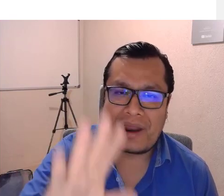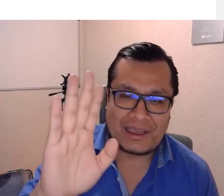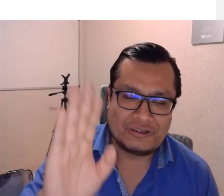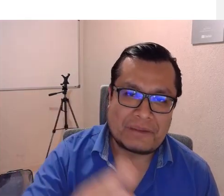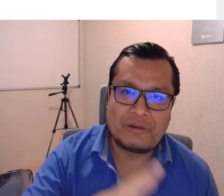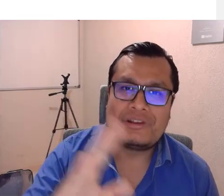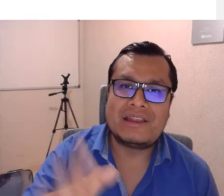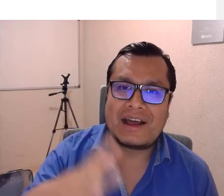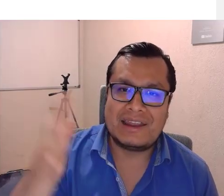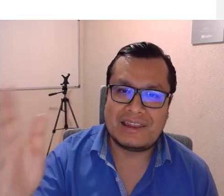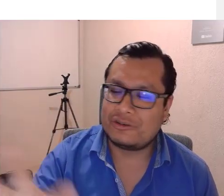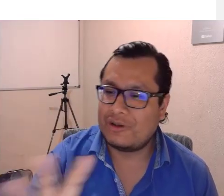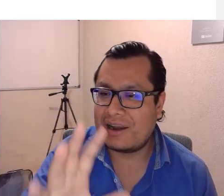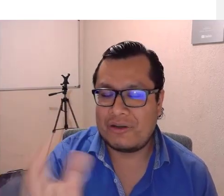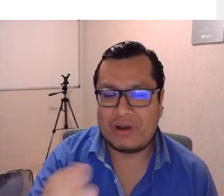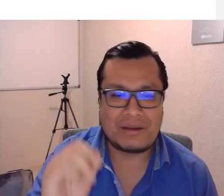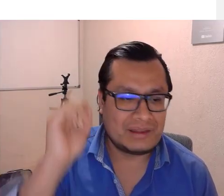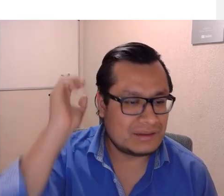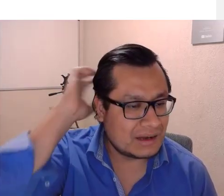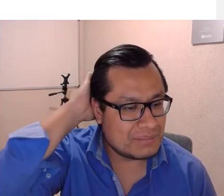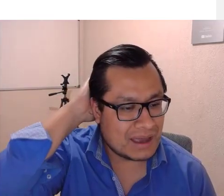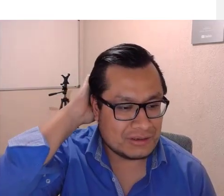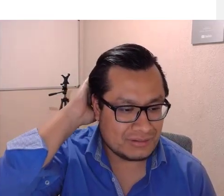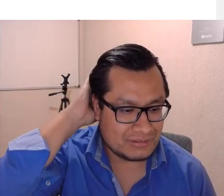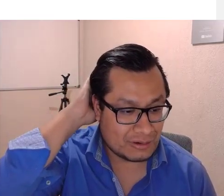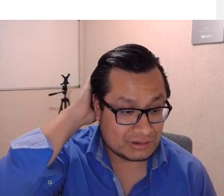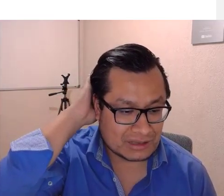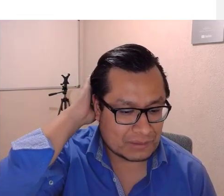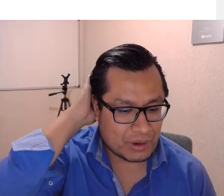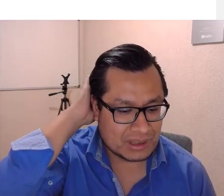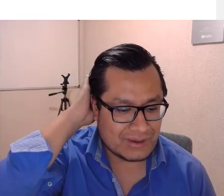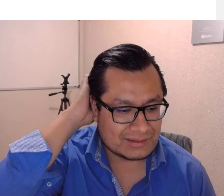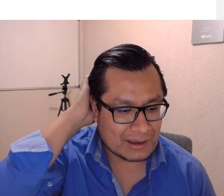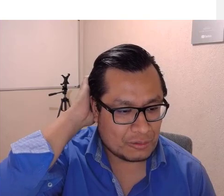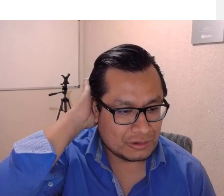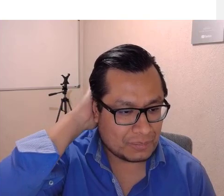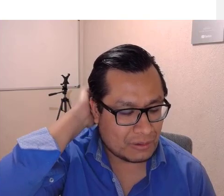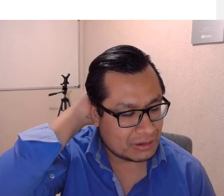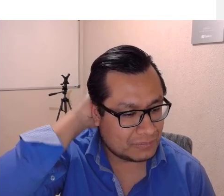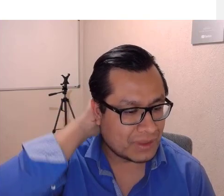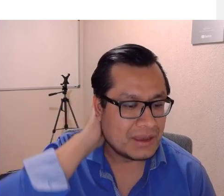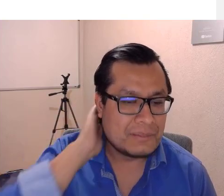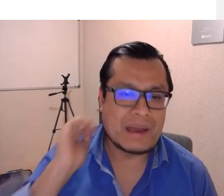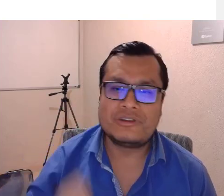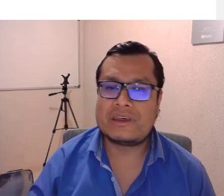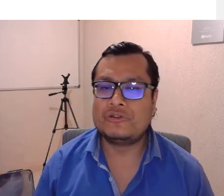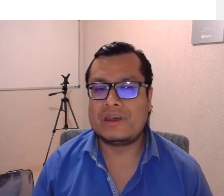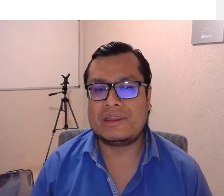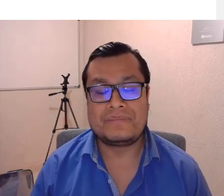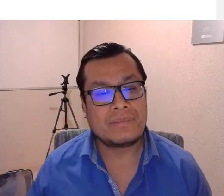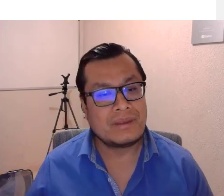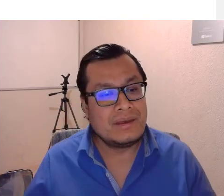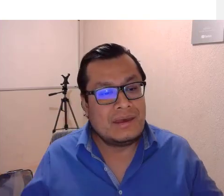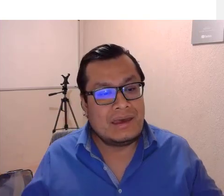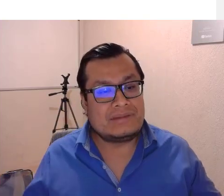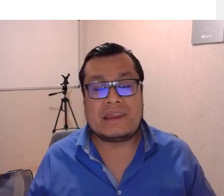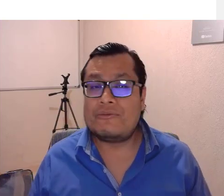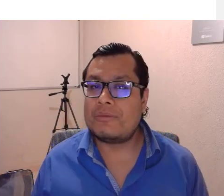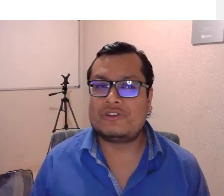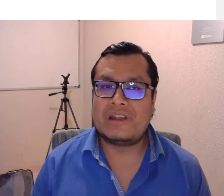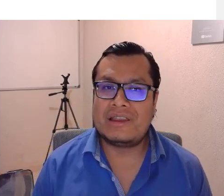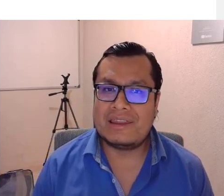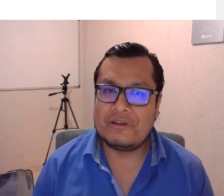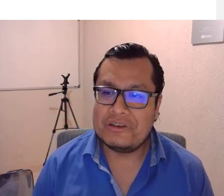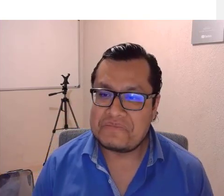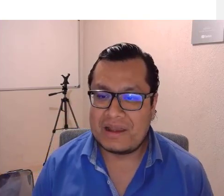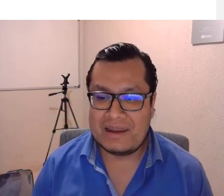de mayo para aquellos que preguntan el calendario escolar regularmente salen en mayo no se puede llevar hasta junio pero bueno veamos qué sucede está en la